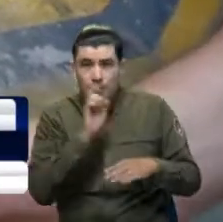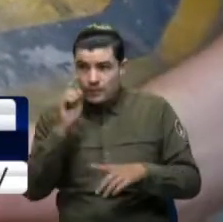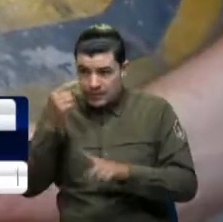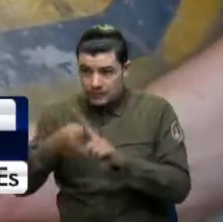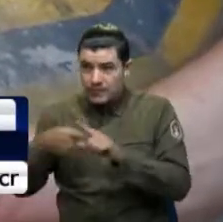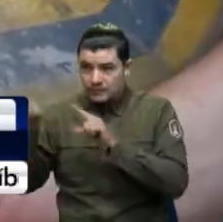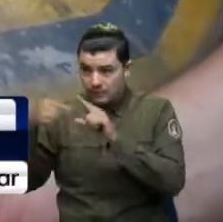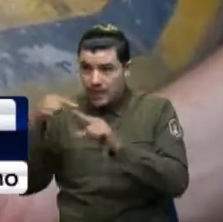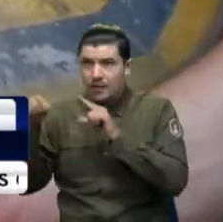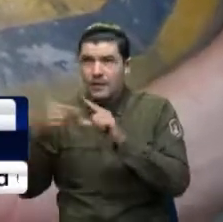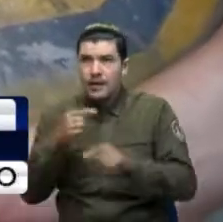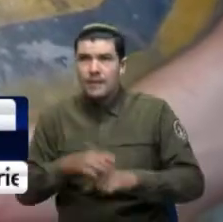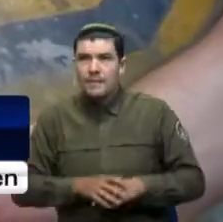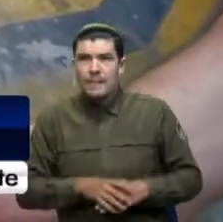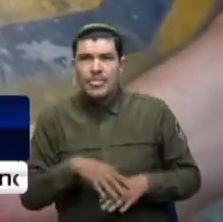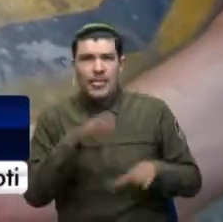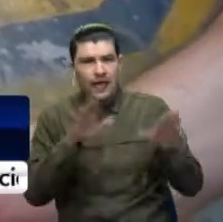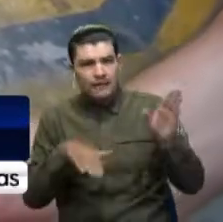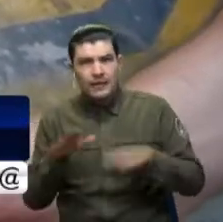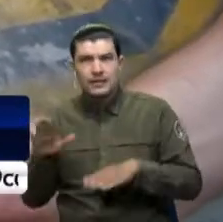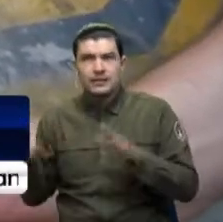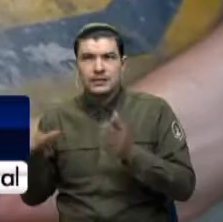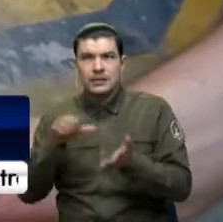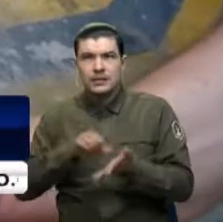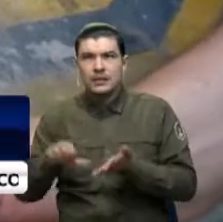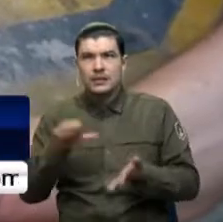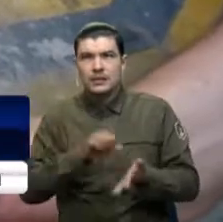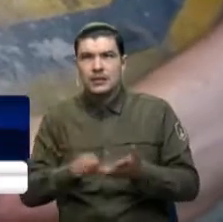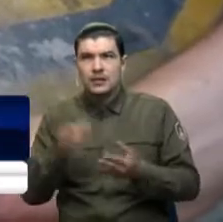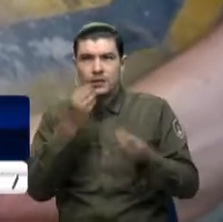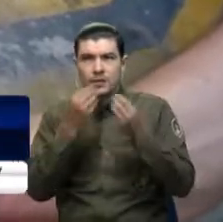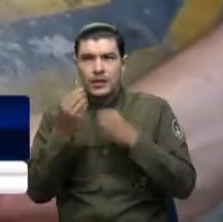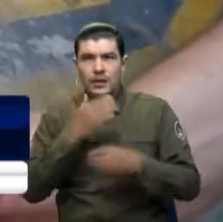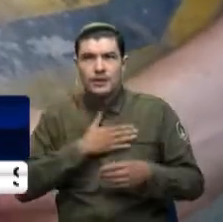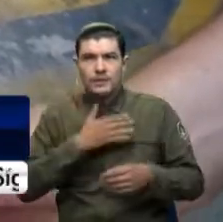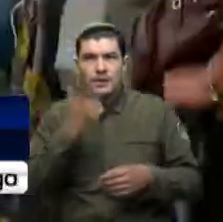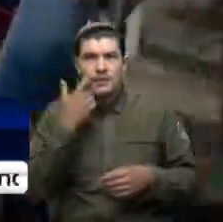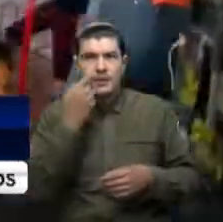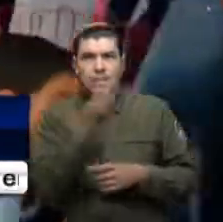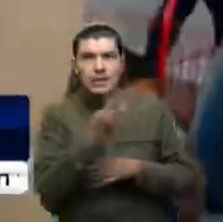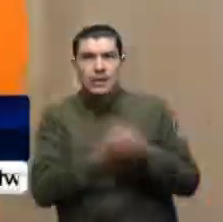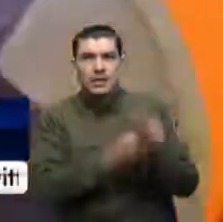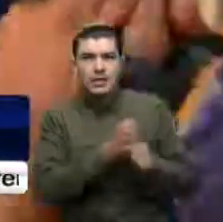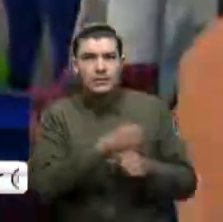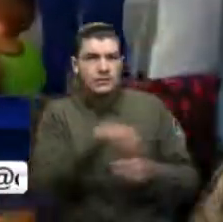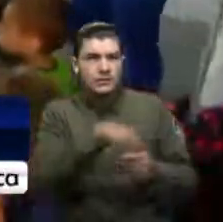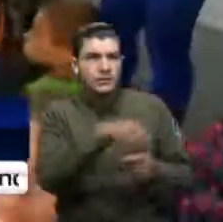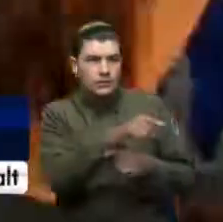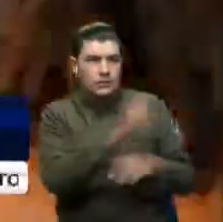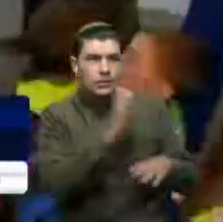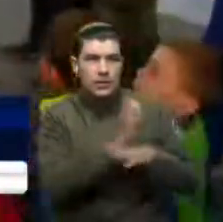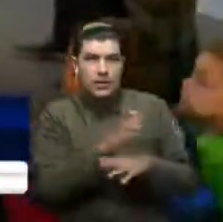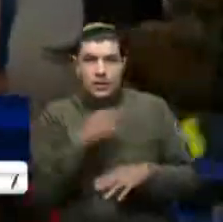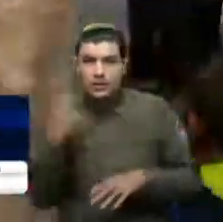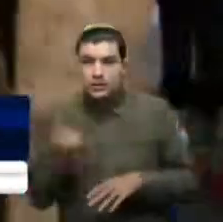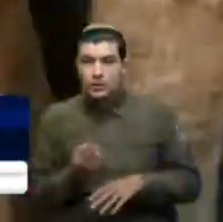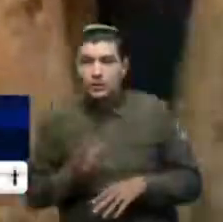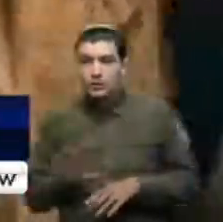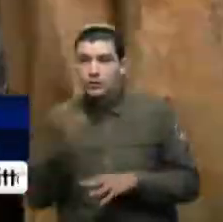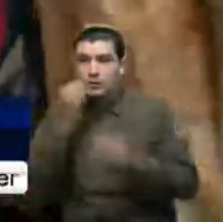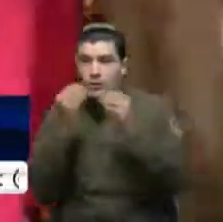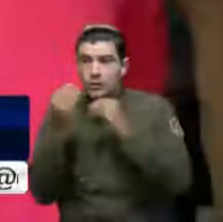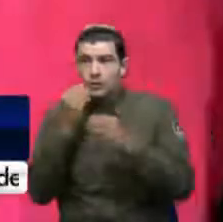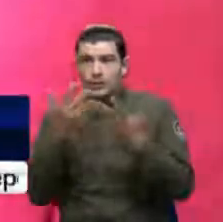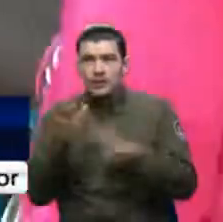viene? Pues sí, para el gasto de la comida y eso. Mi mamá tiene 3 años. Solo para su alimentación reciben en